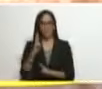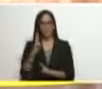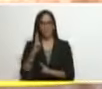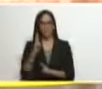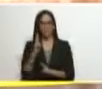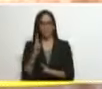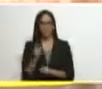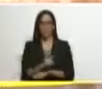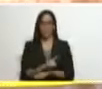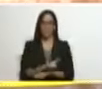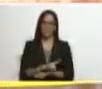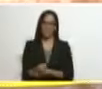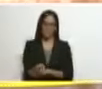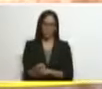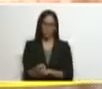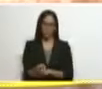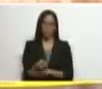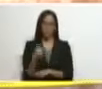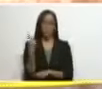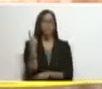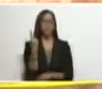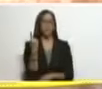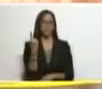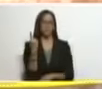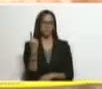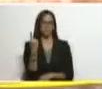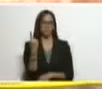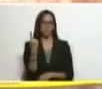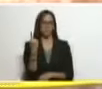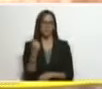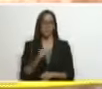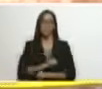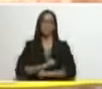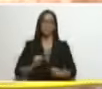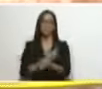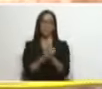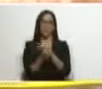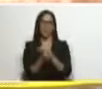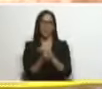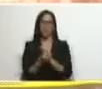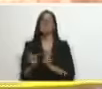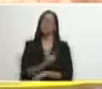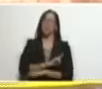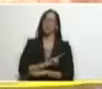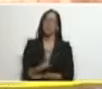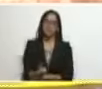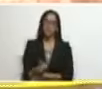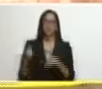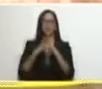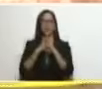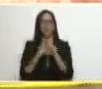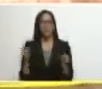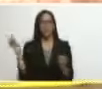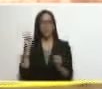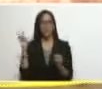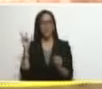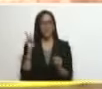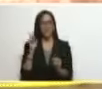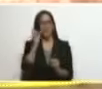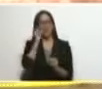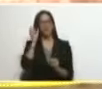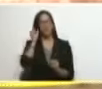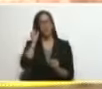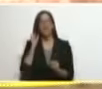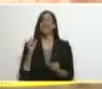es un mandato único, indivisible y obligante para todos los venezolanos y venezolanas.